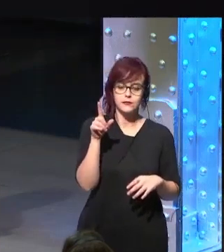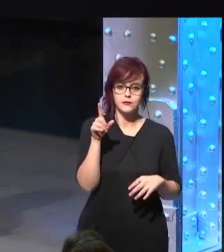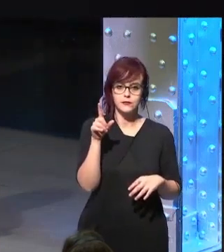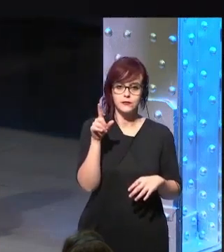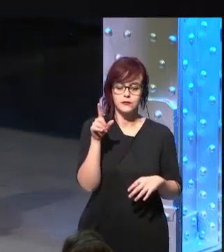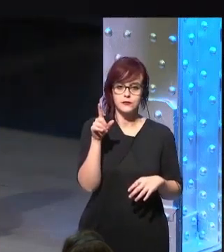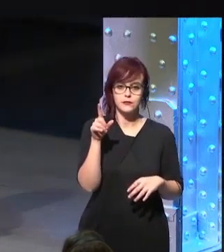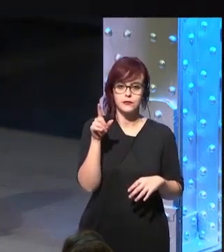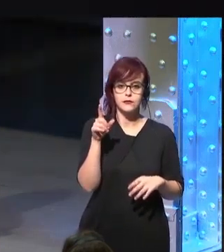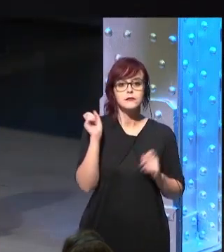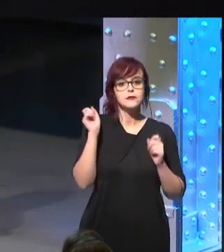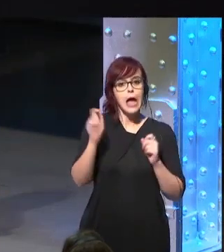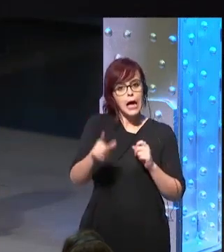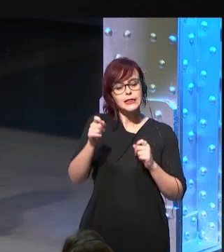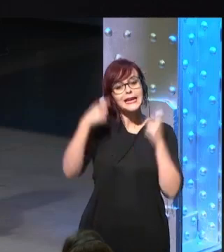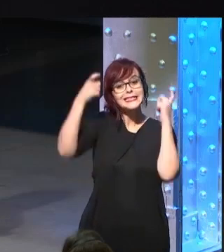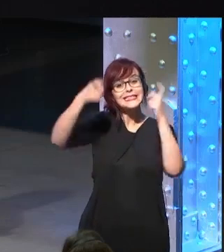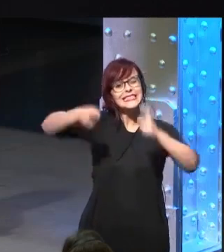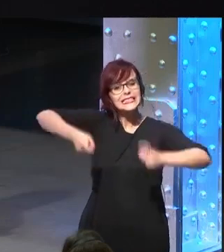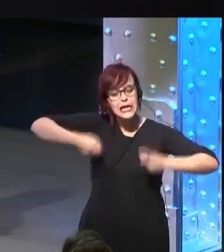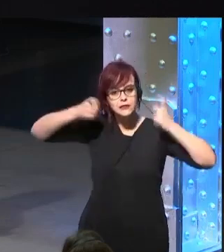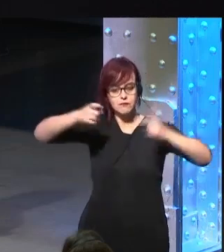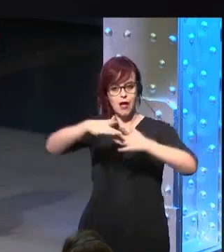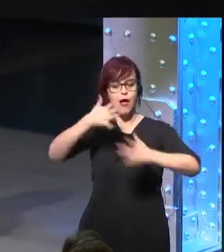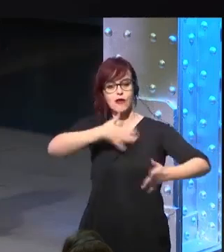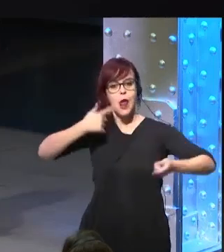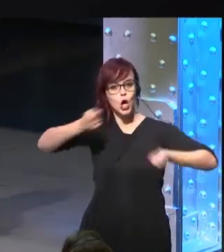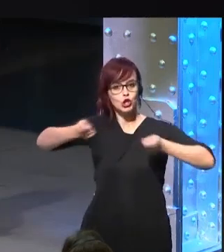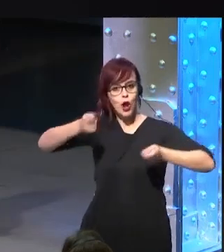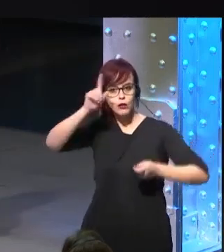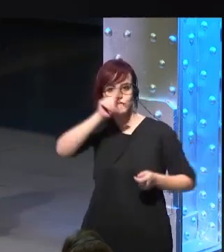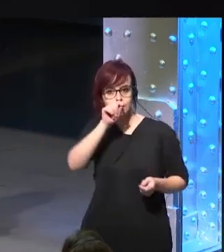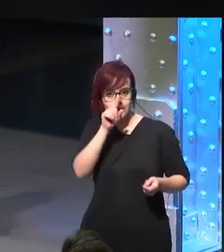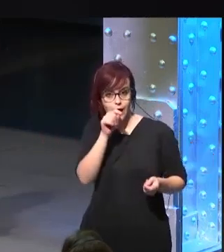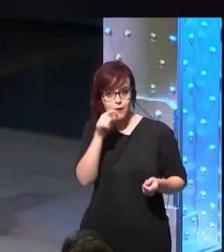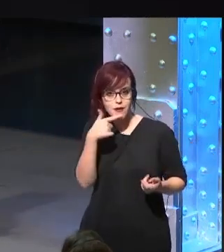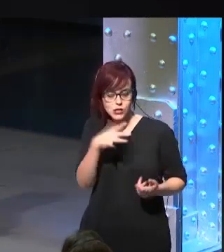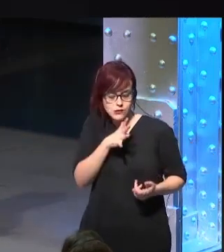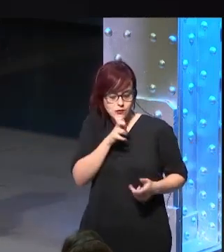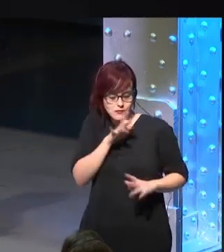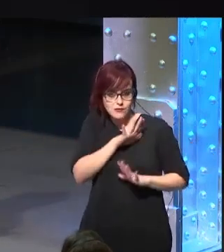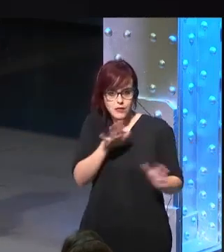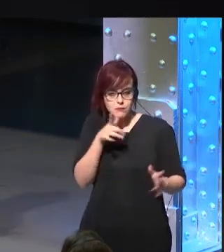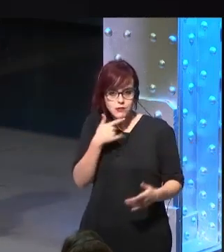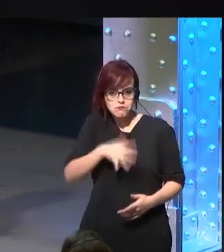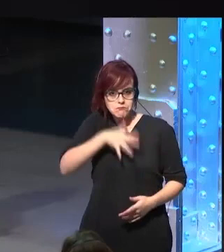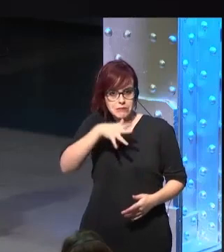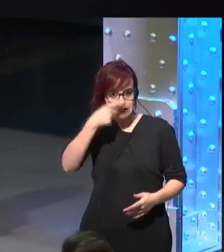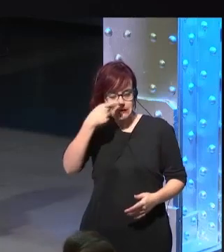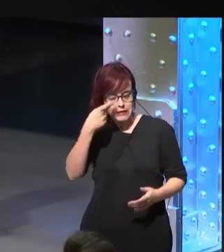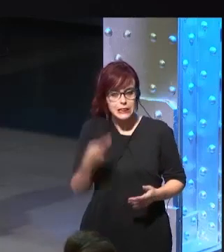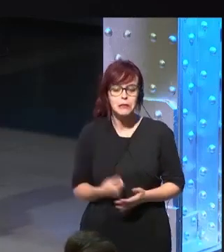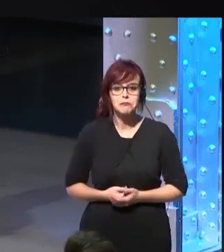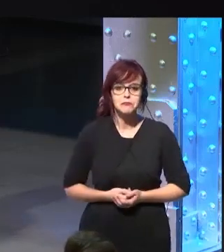él está haciendo un intento, una tentativa de hacerse con el control de Twitter. Es horrible, pero es muy interesante, digno de estudio.